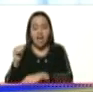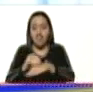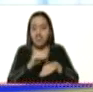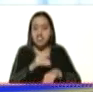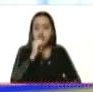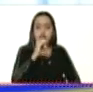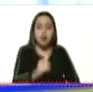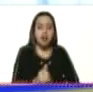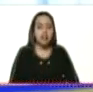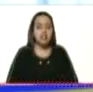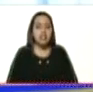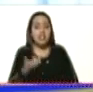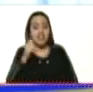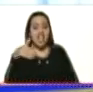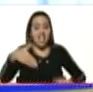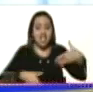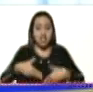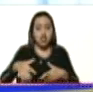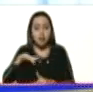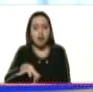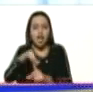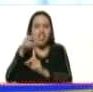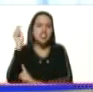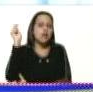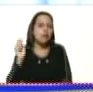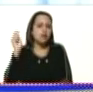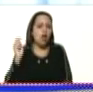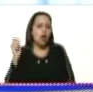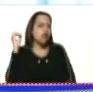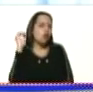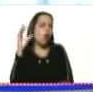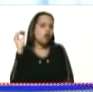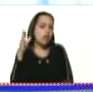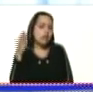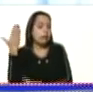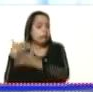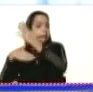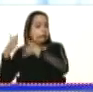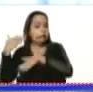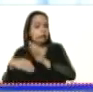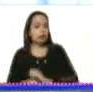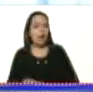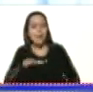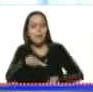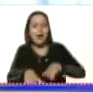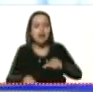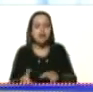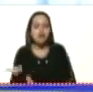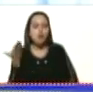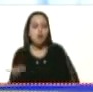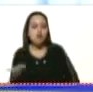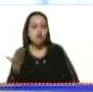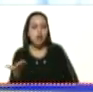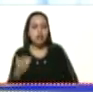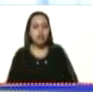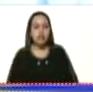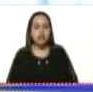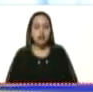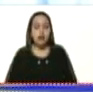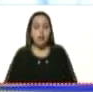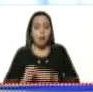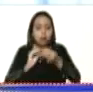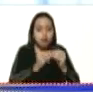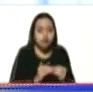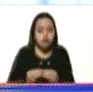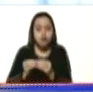informar que pronto habría elecciones para escoger diputados al Congreso, un paso fundamental para la constitución de los poderes